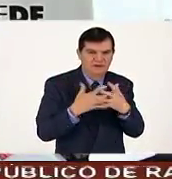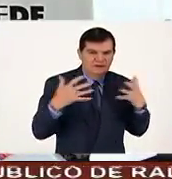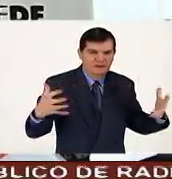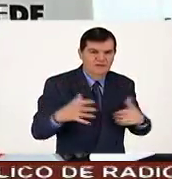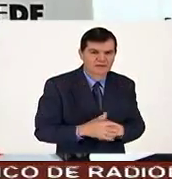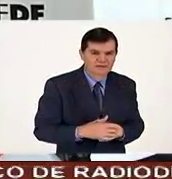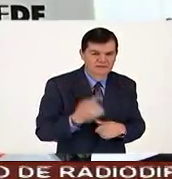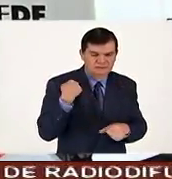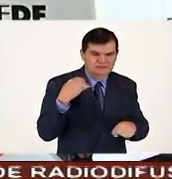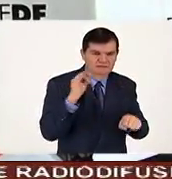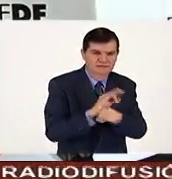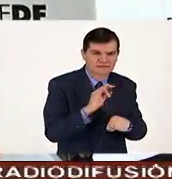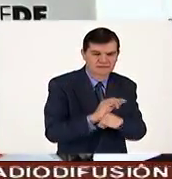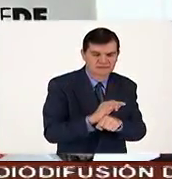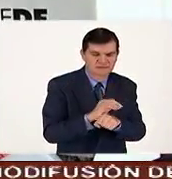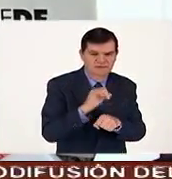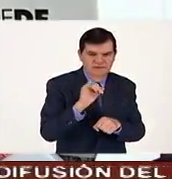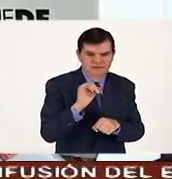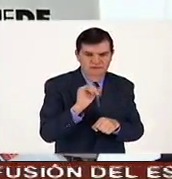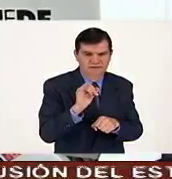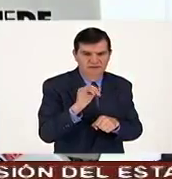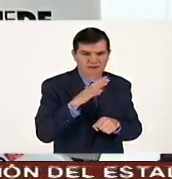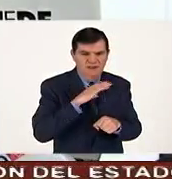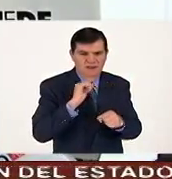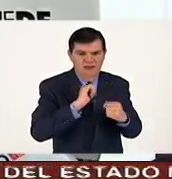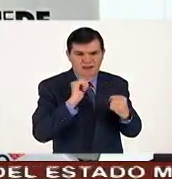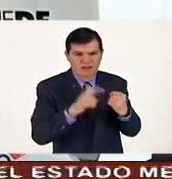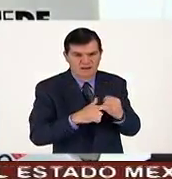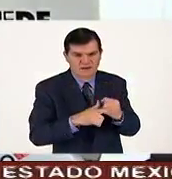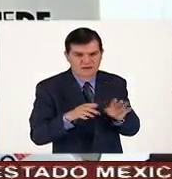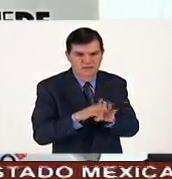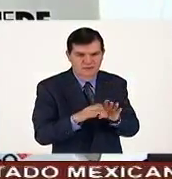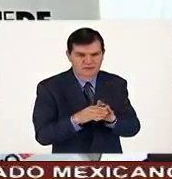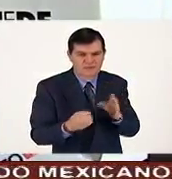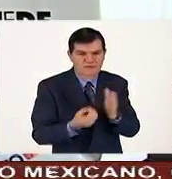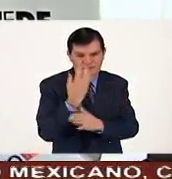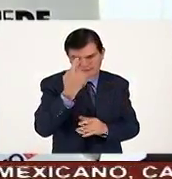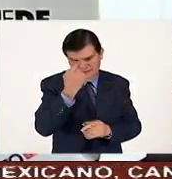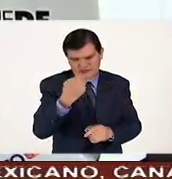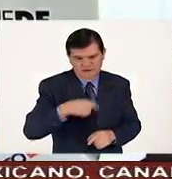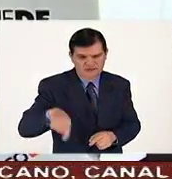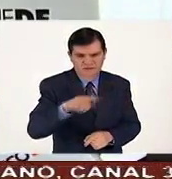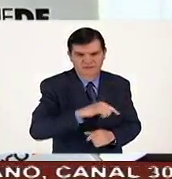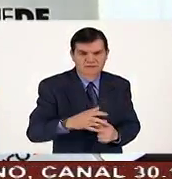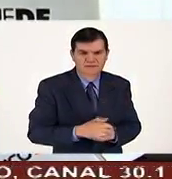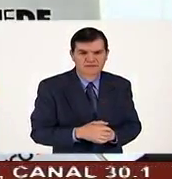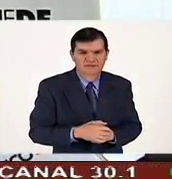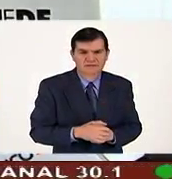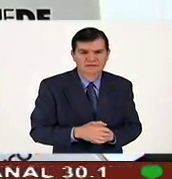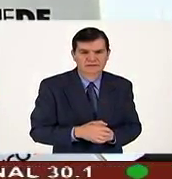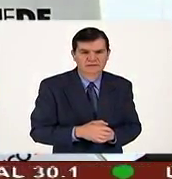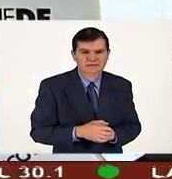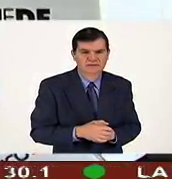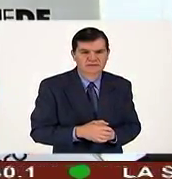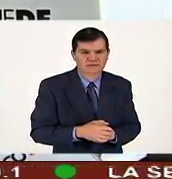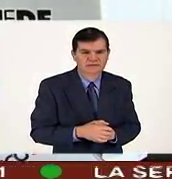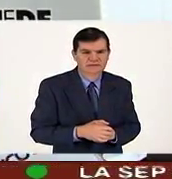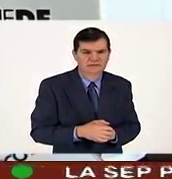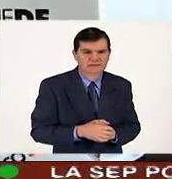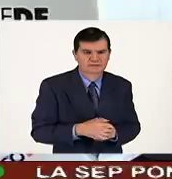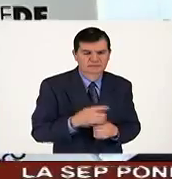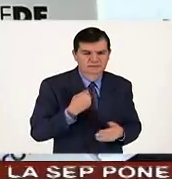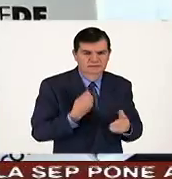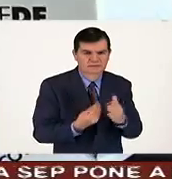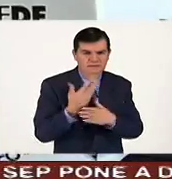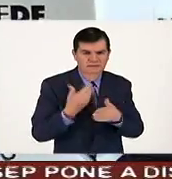A favor, porque sí sería pues, algo nuevo para nosotros y digo, hay que